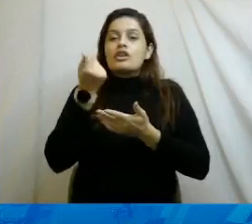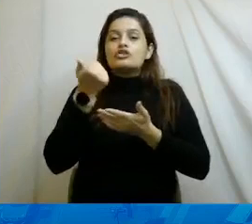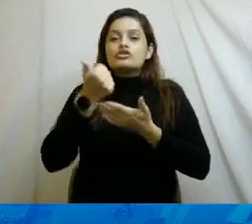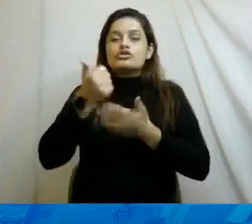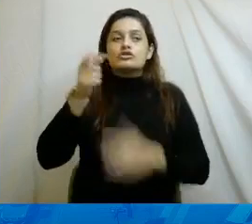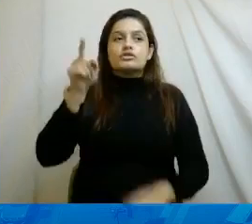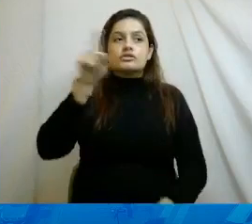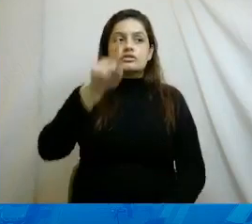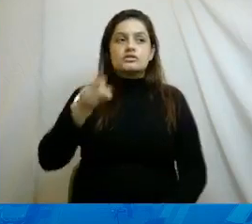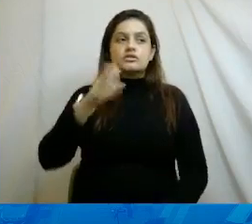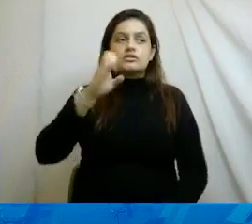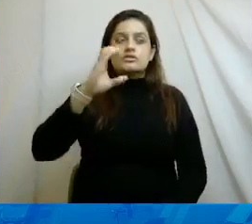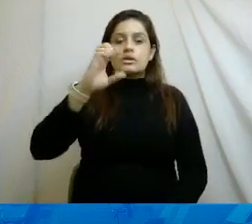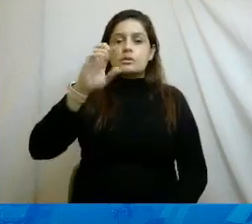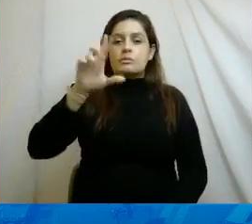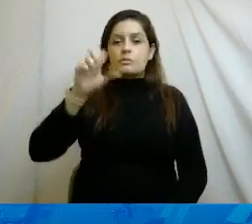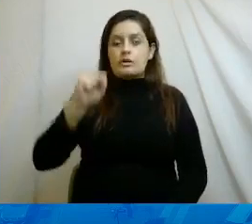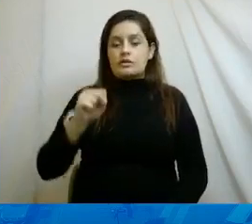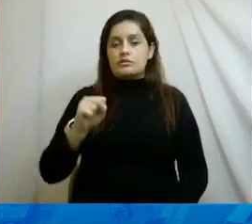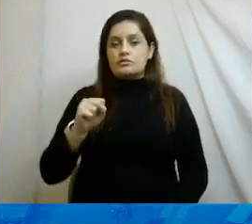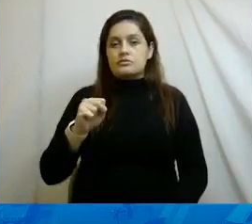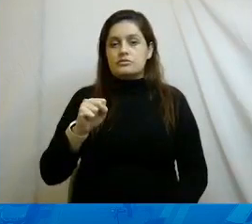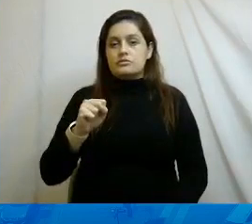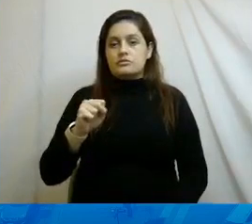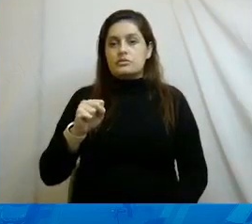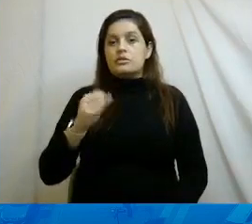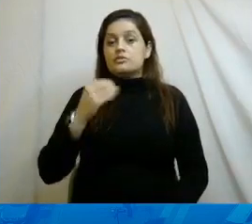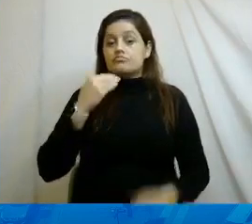punto. Pasamos al varios públicos.